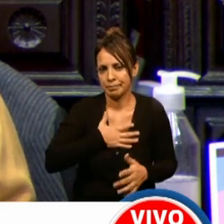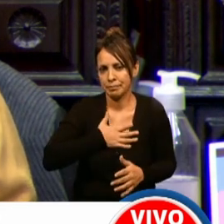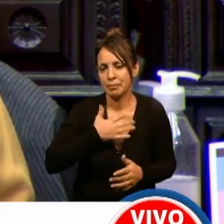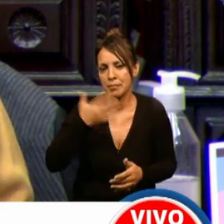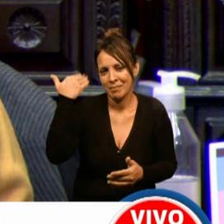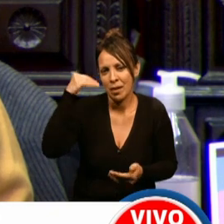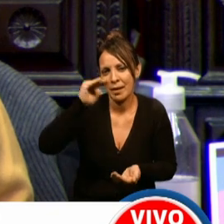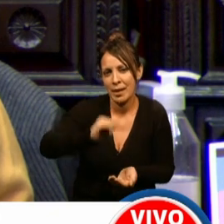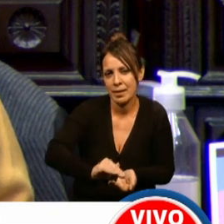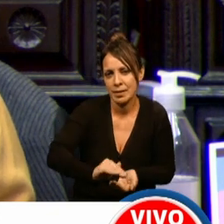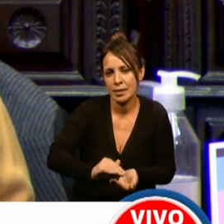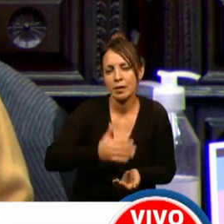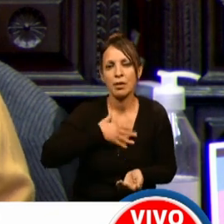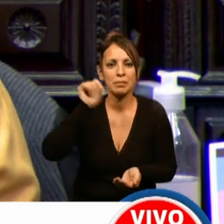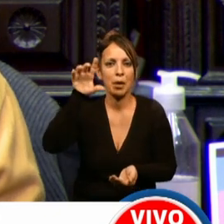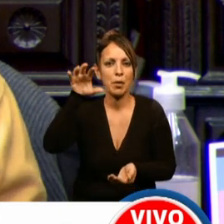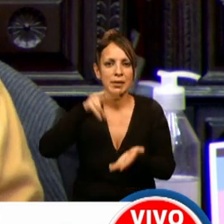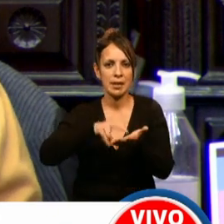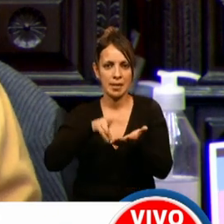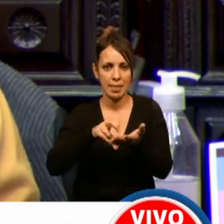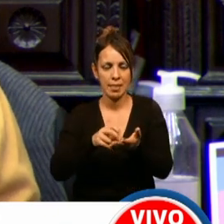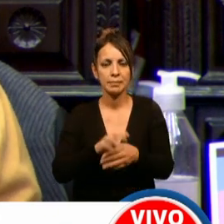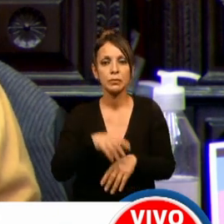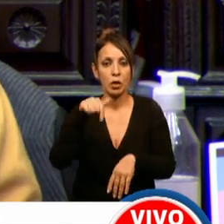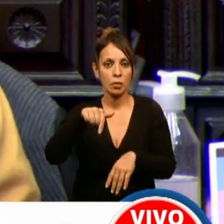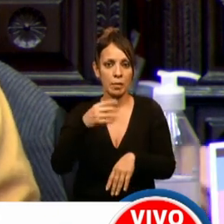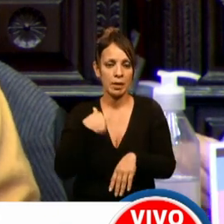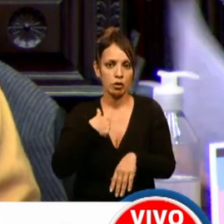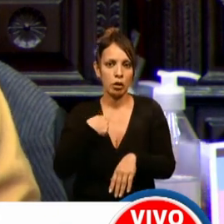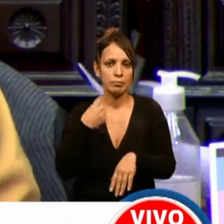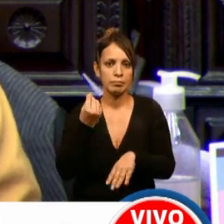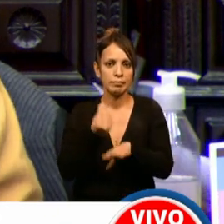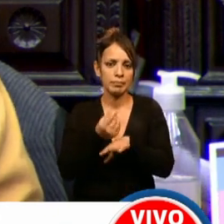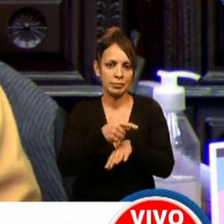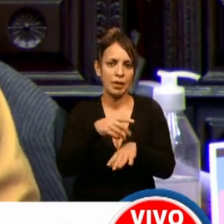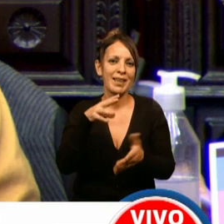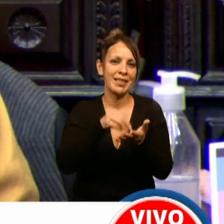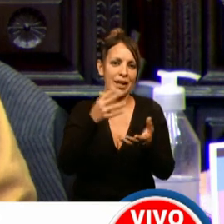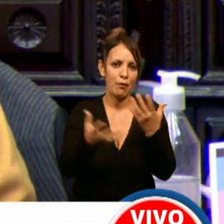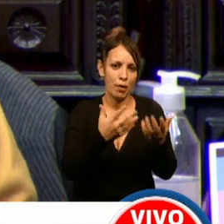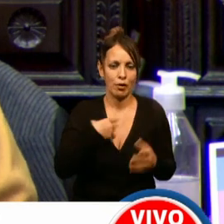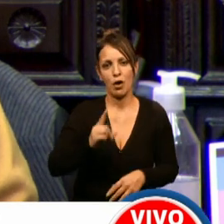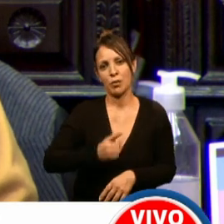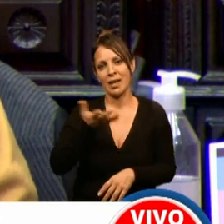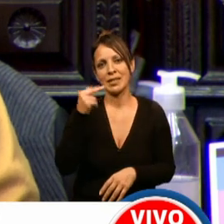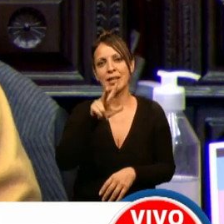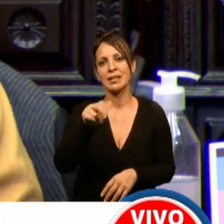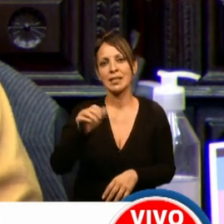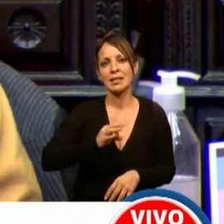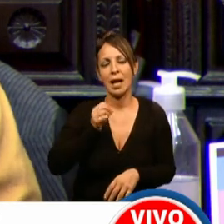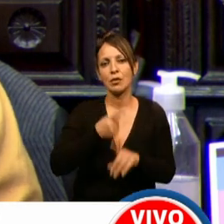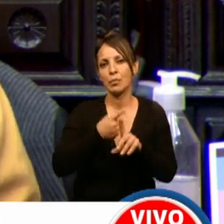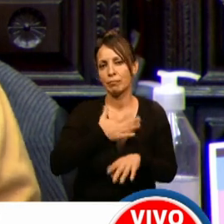niñez en mi falta natal actualmente soy ciudadana fueguina orgullosamente fueguina hace 36 años por